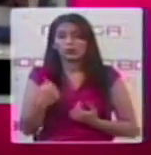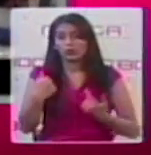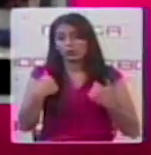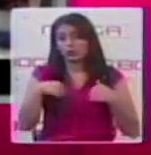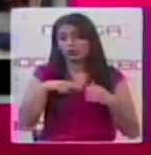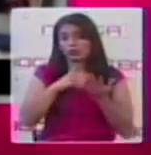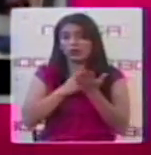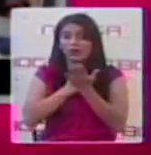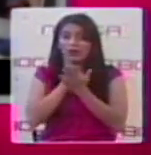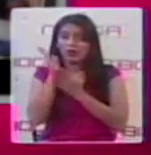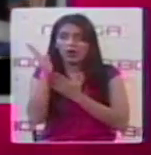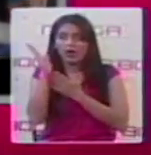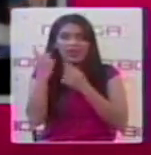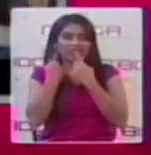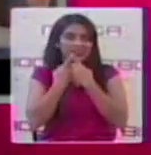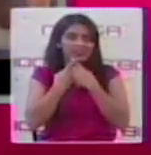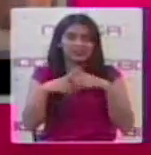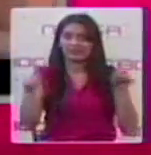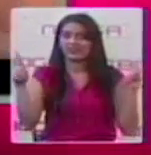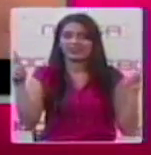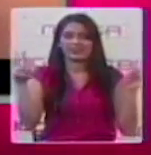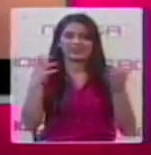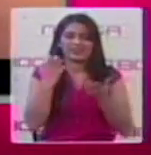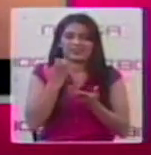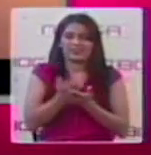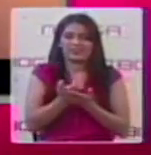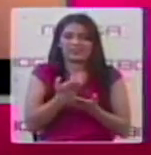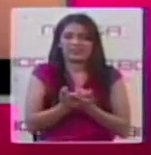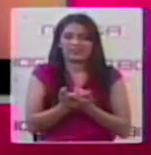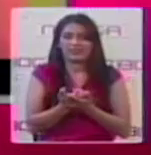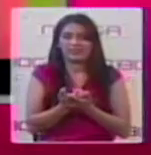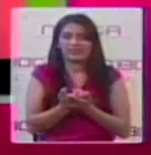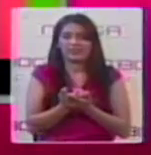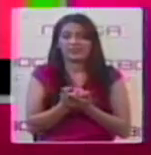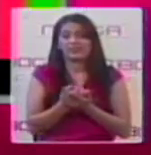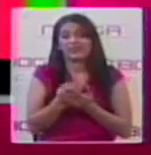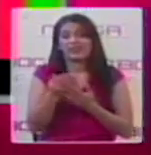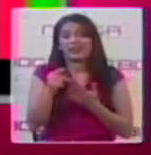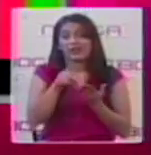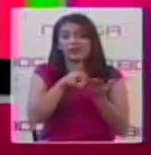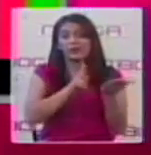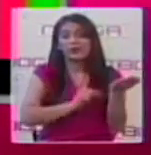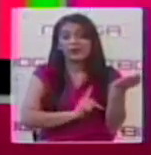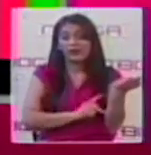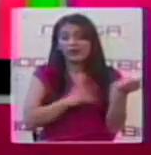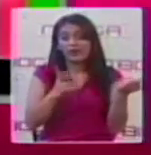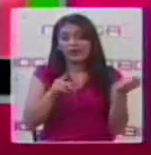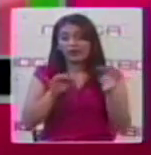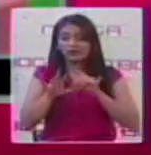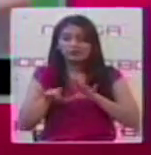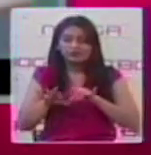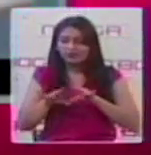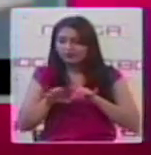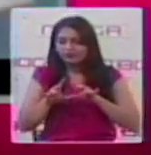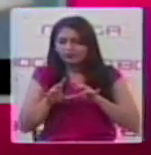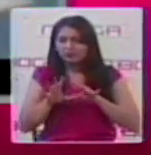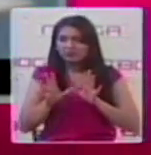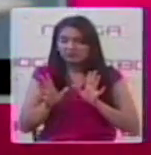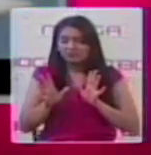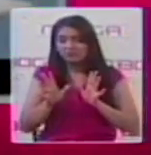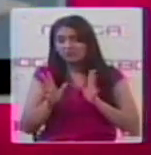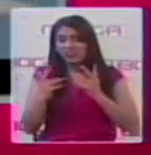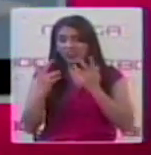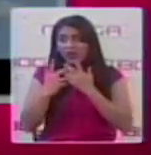a la economía. La mayoría de las variables del programa, pues, tenían mucha relación con esto, así que fue